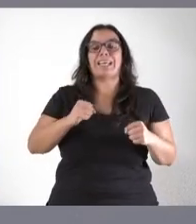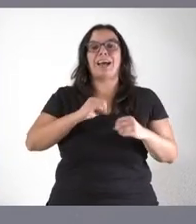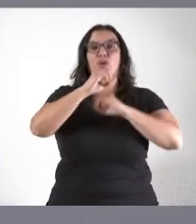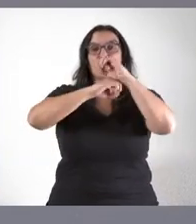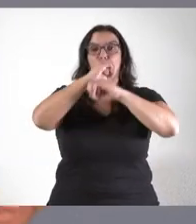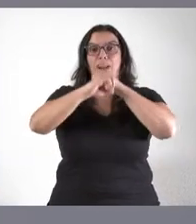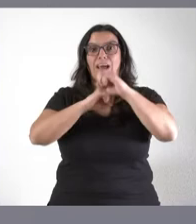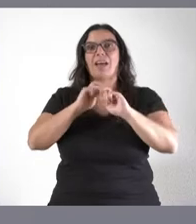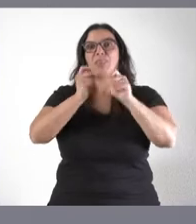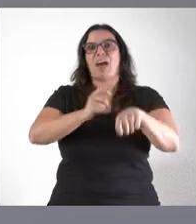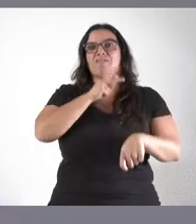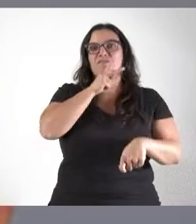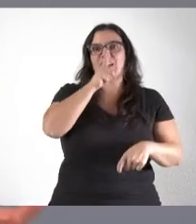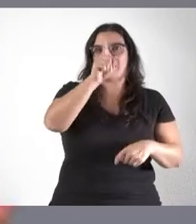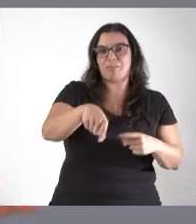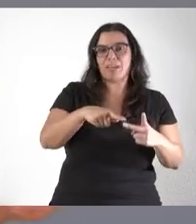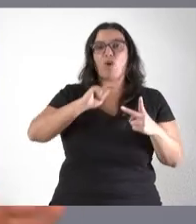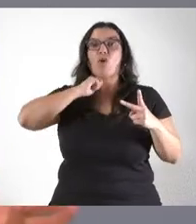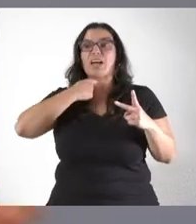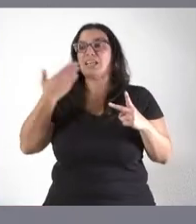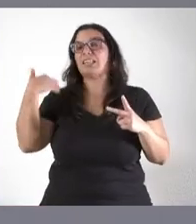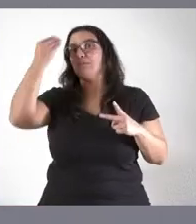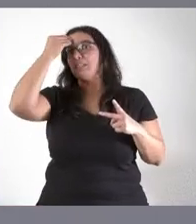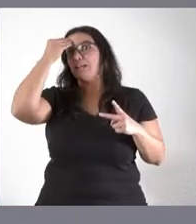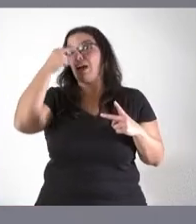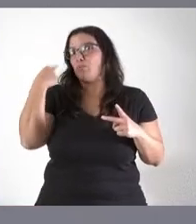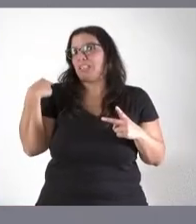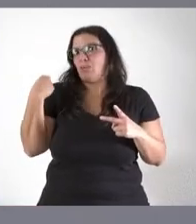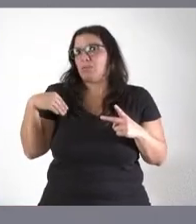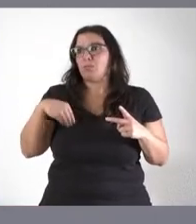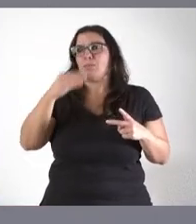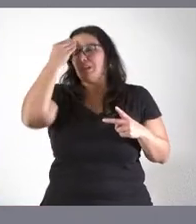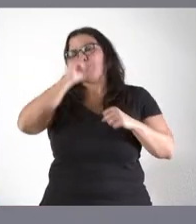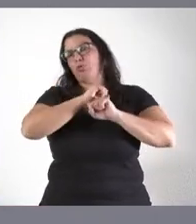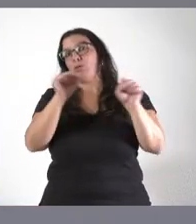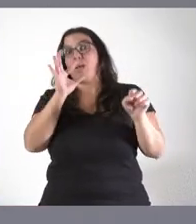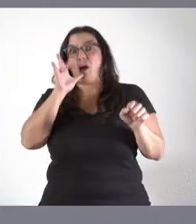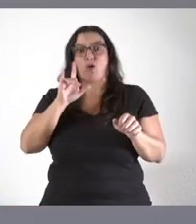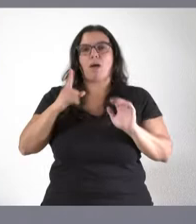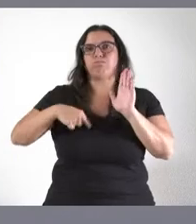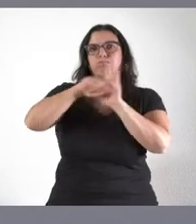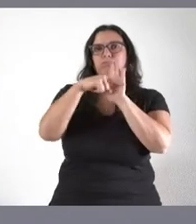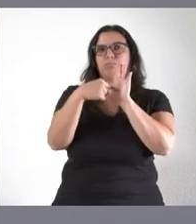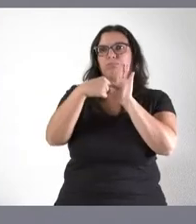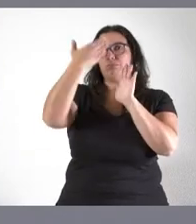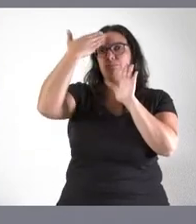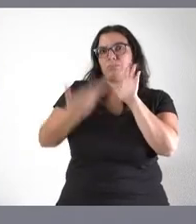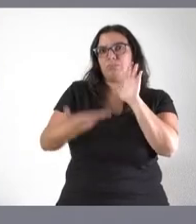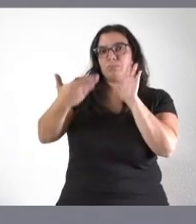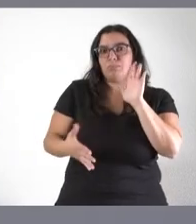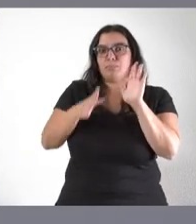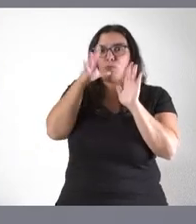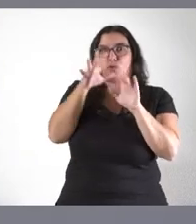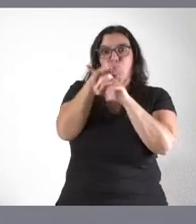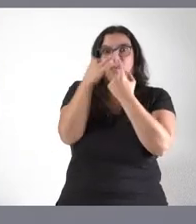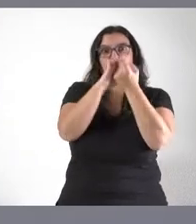verde delgas son cuestiones que quizá en Europa no se consideraban hace tan solo un año y que hoy están en la plena agenda Europea y que por tanto que las intervenciones